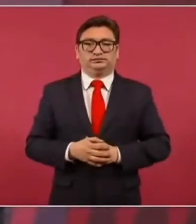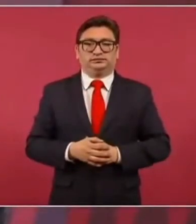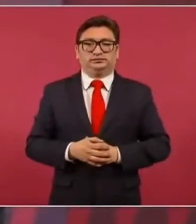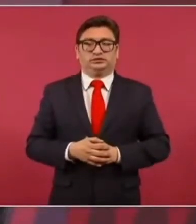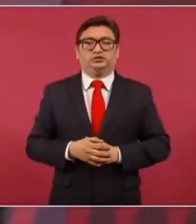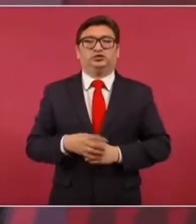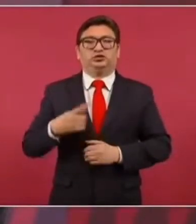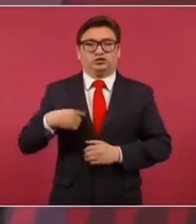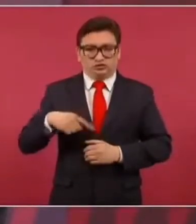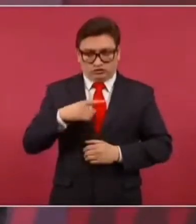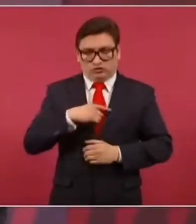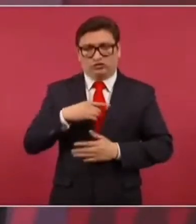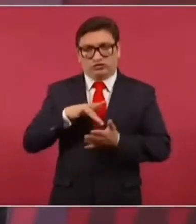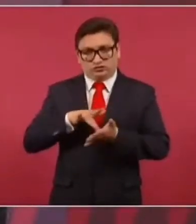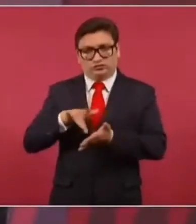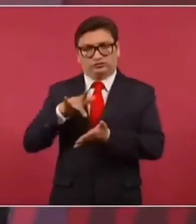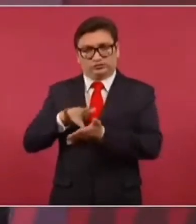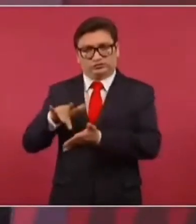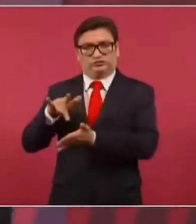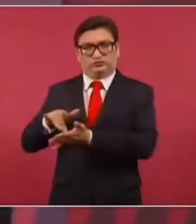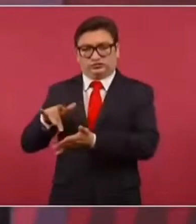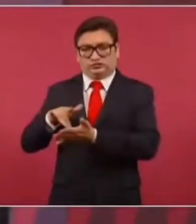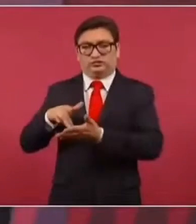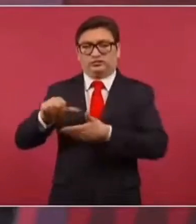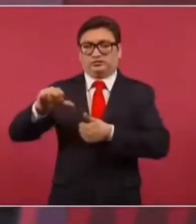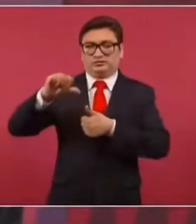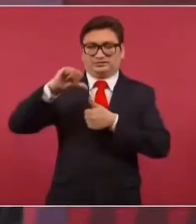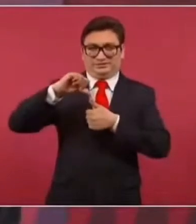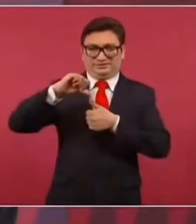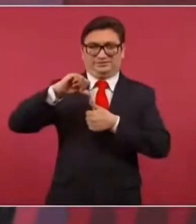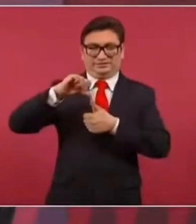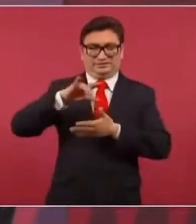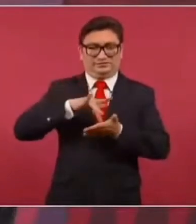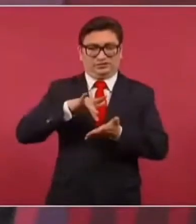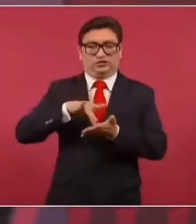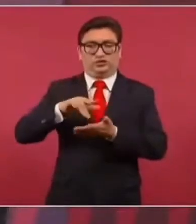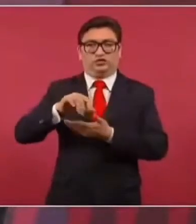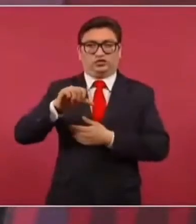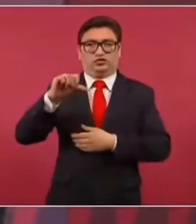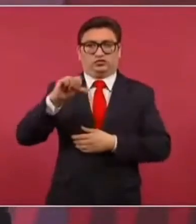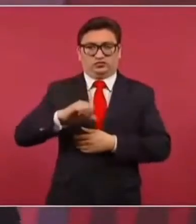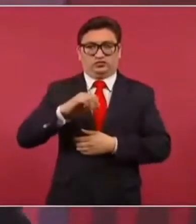Hemos estado en Centroamérica. Les voy a pedir